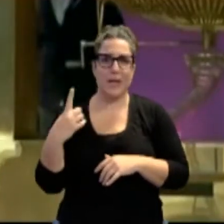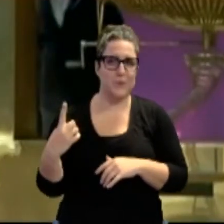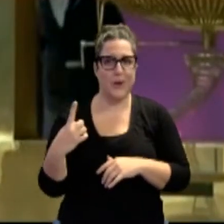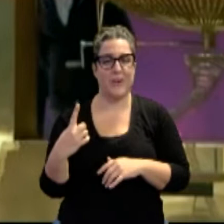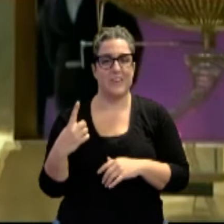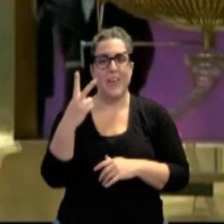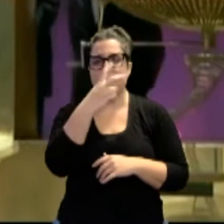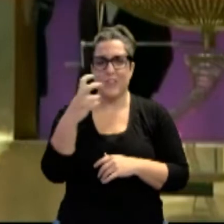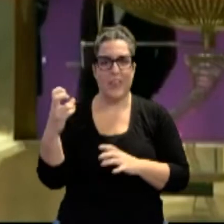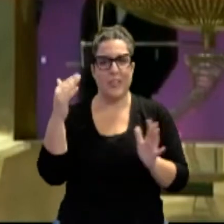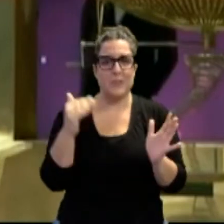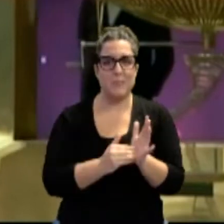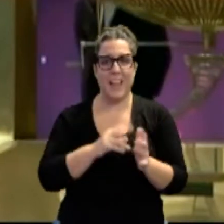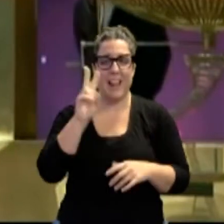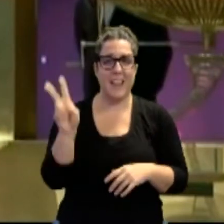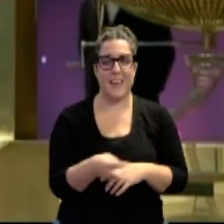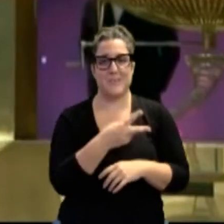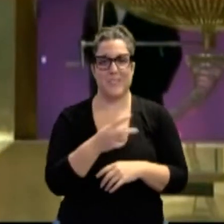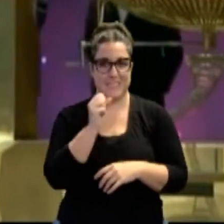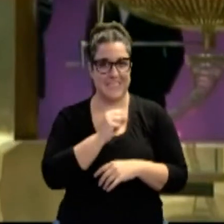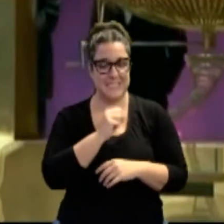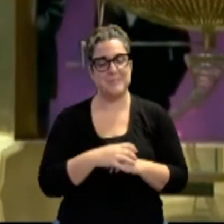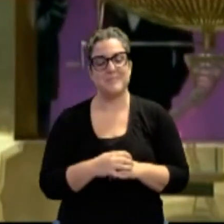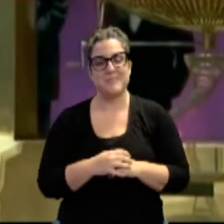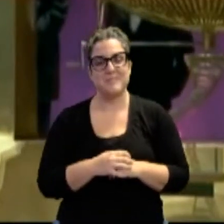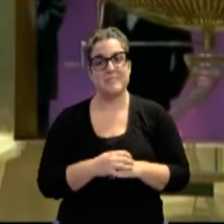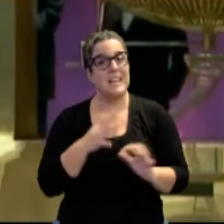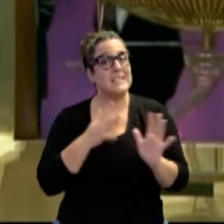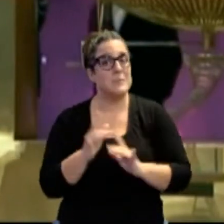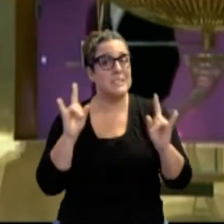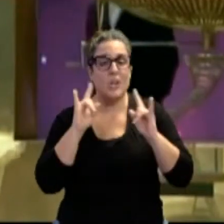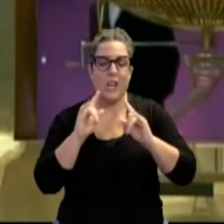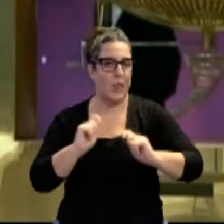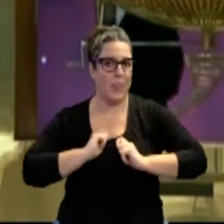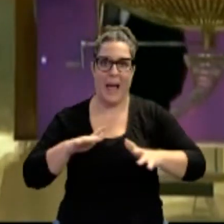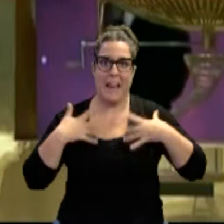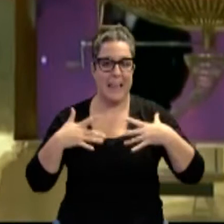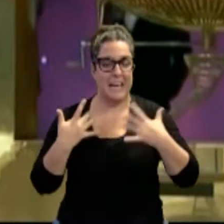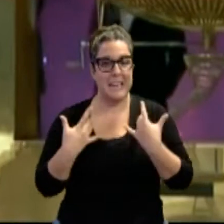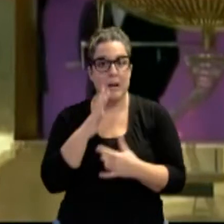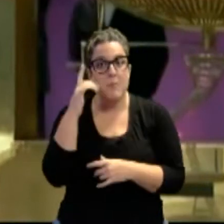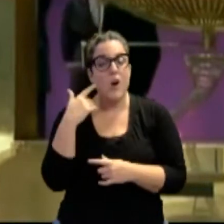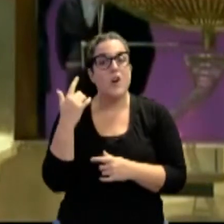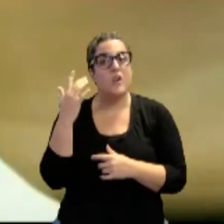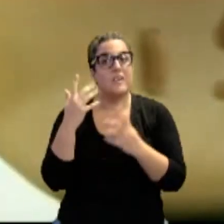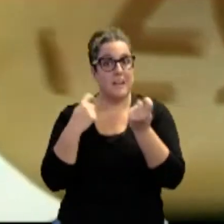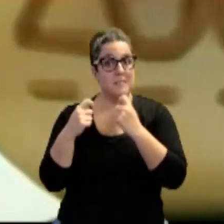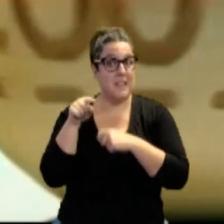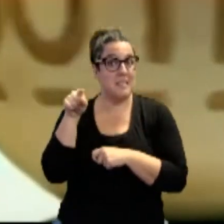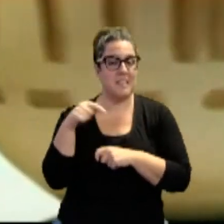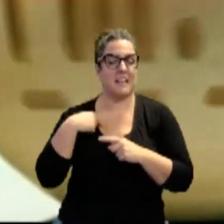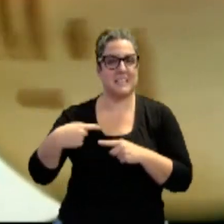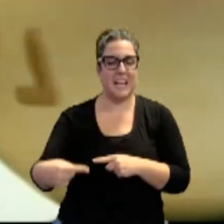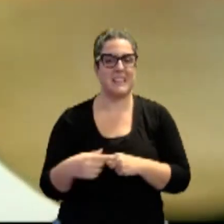38.341. 200.000 euros. Es el sonido de la alegría para una administración de cascante.